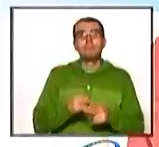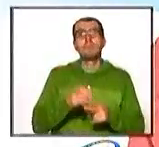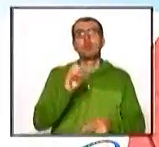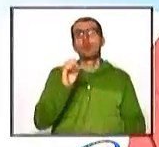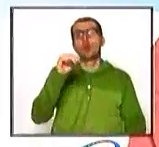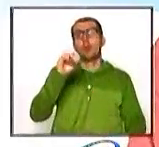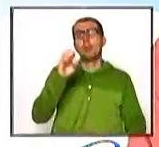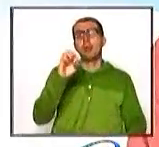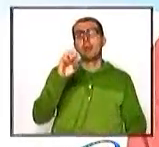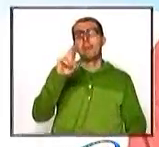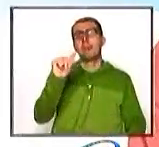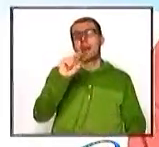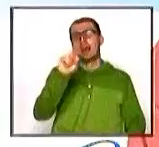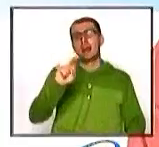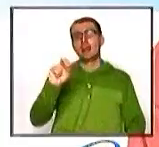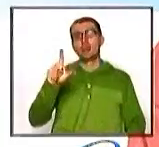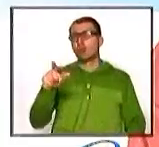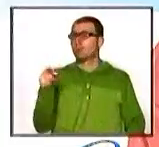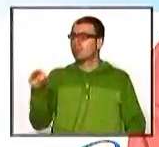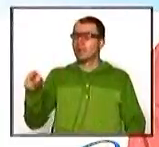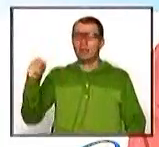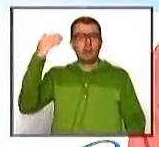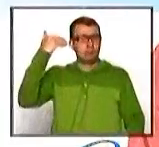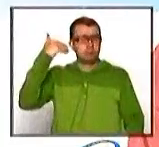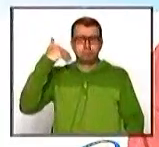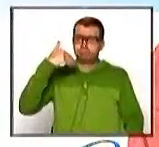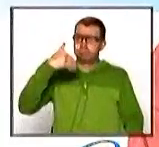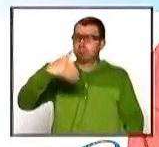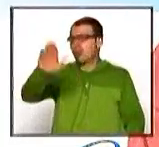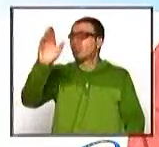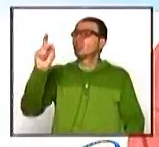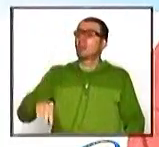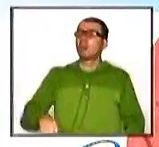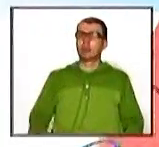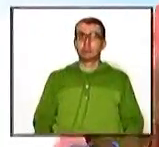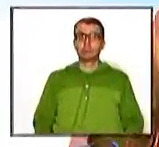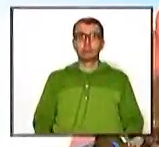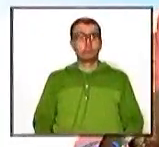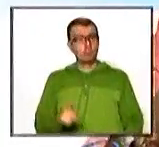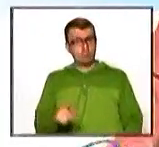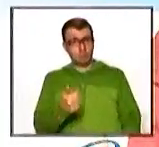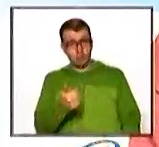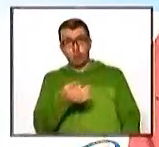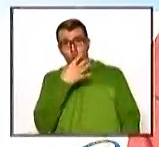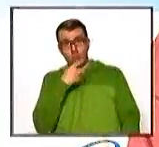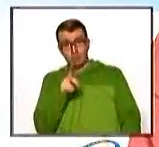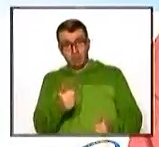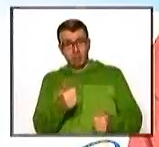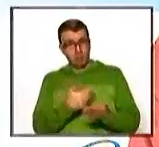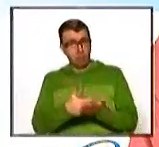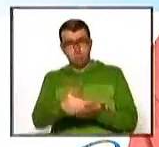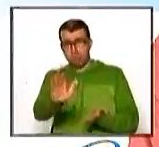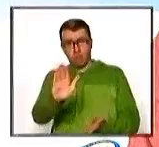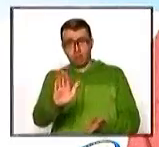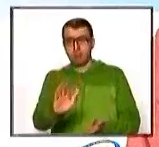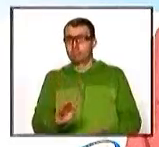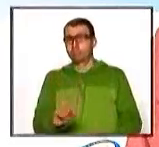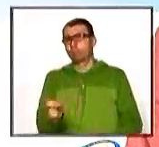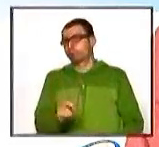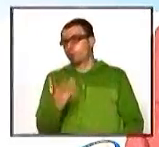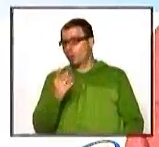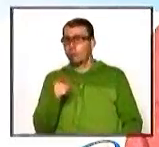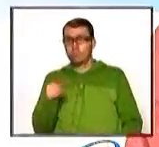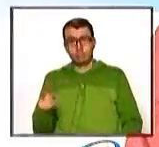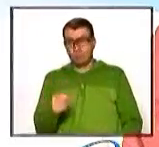como si el omeprazol fuera agua bendita, como si eso no diera efectos secundarios severos, el resto de la vida, y el resto de la vida de vida